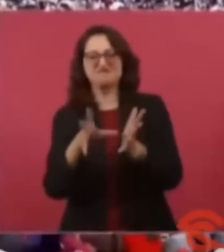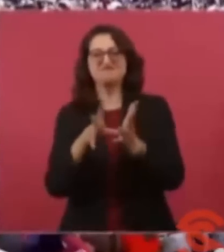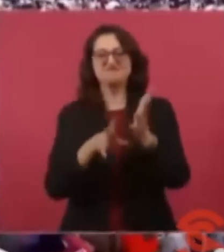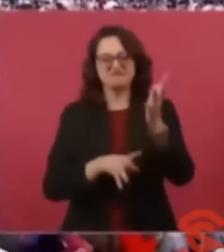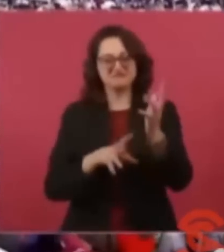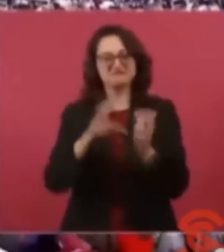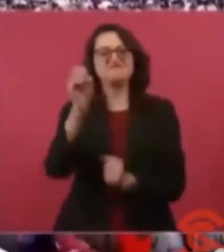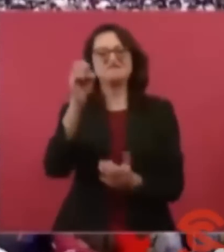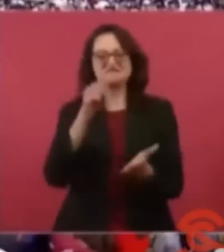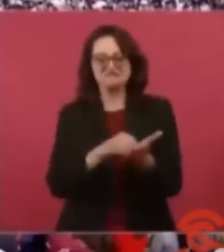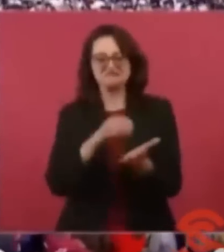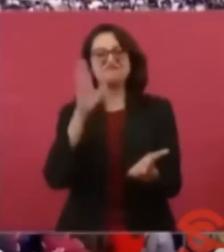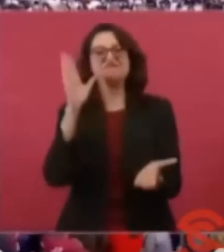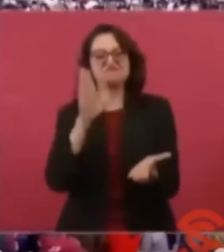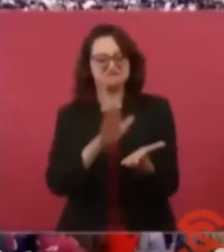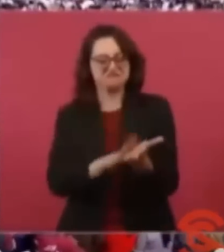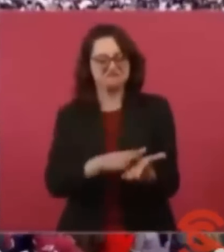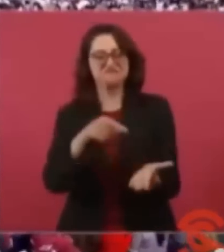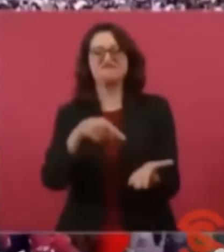va.